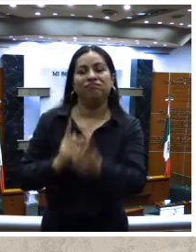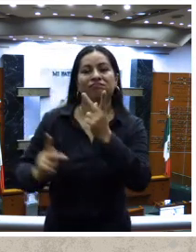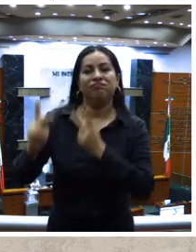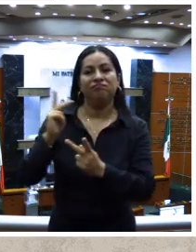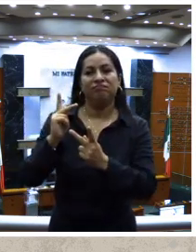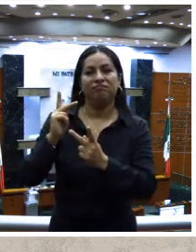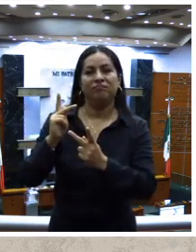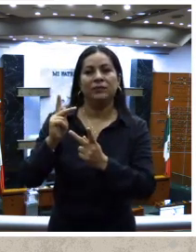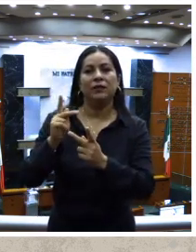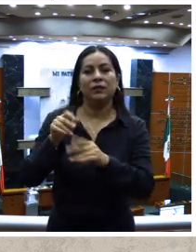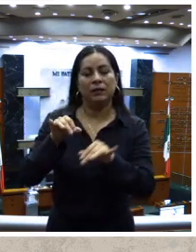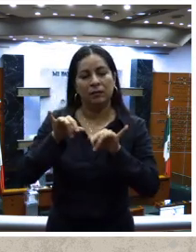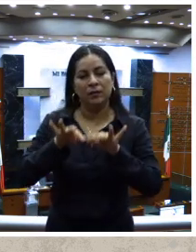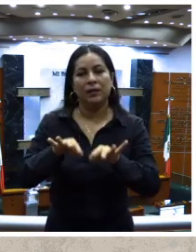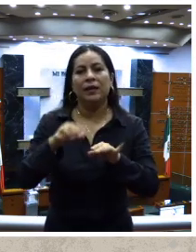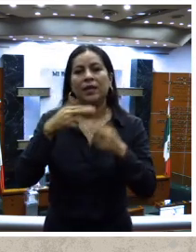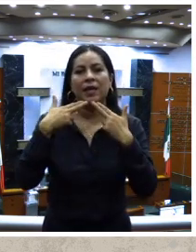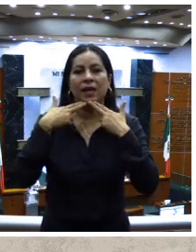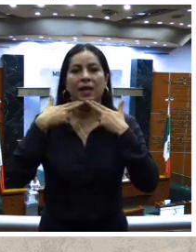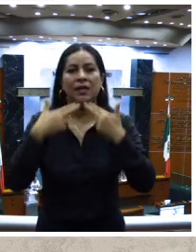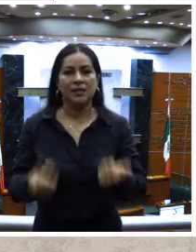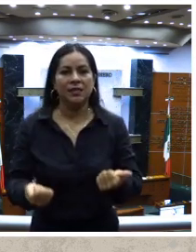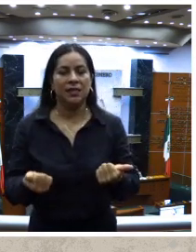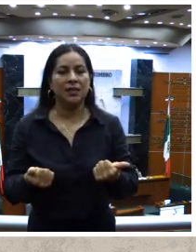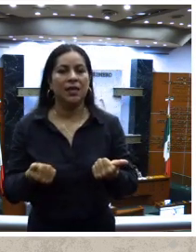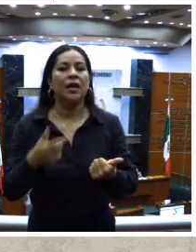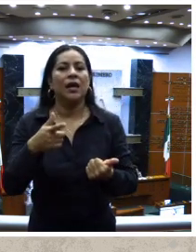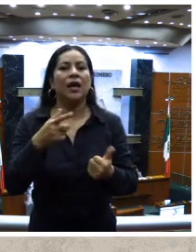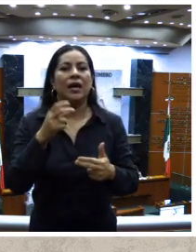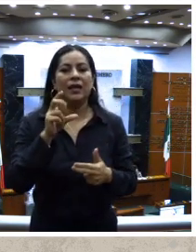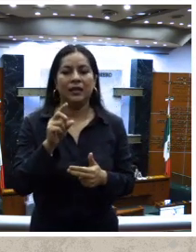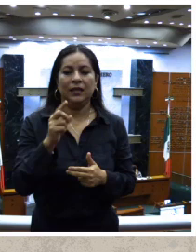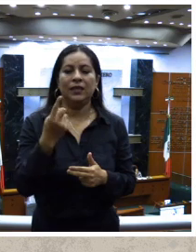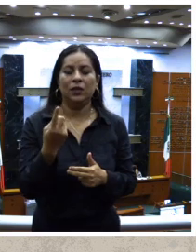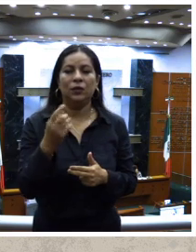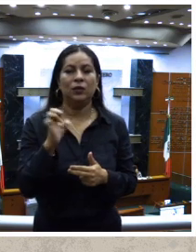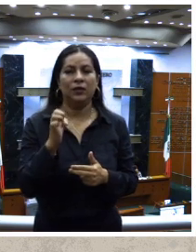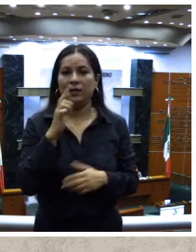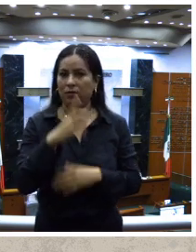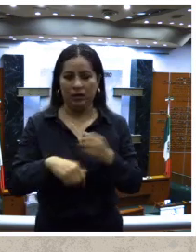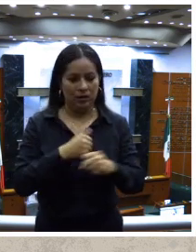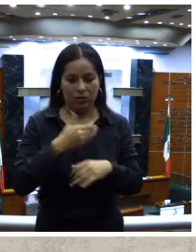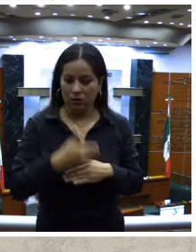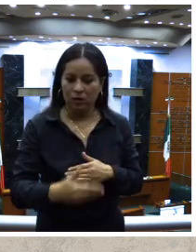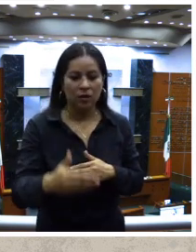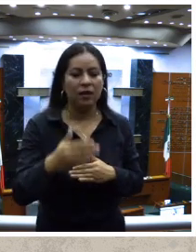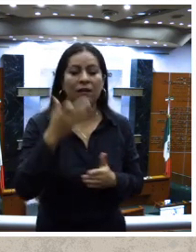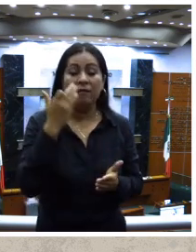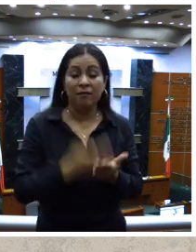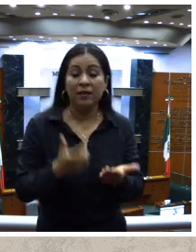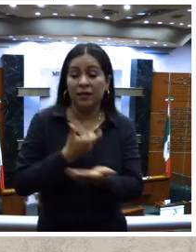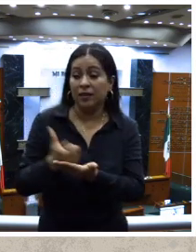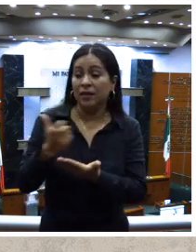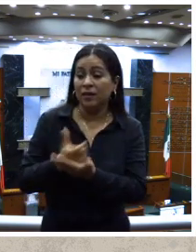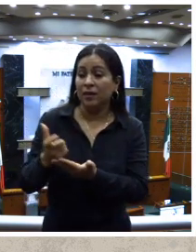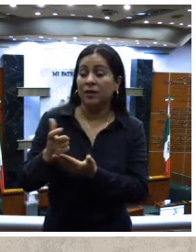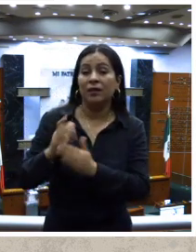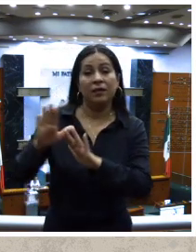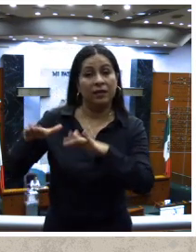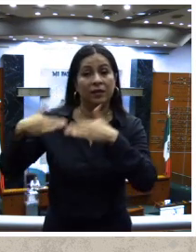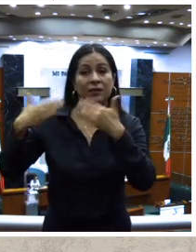y deuda que publicó la Secretaría de Hacienda y Crédito Público al 31 de enero de este año, la deuda pública bruta